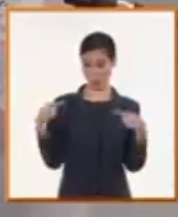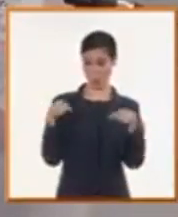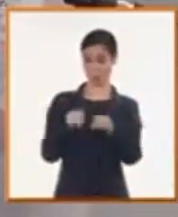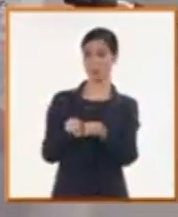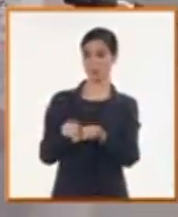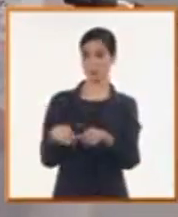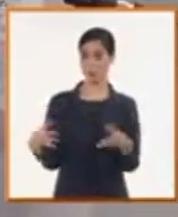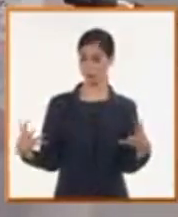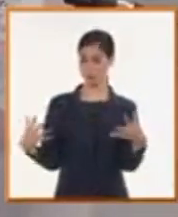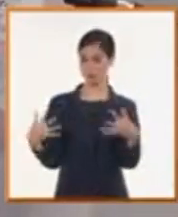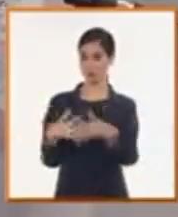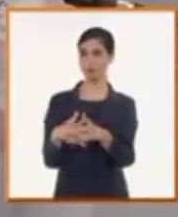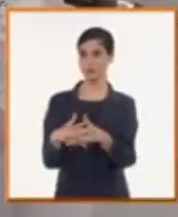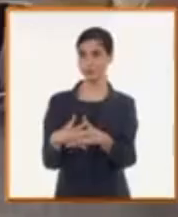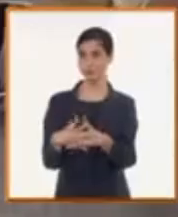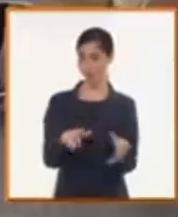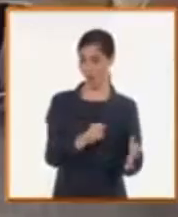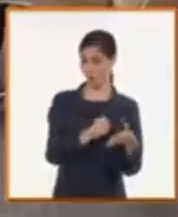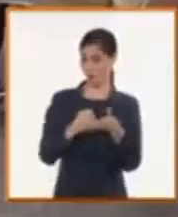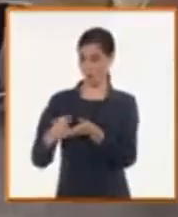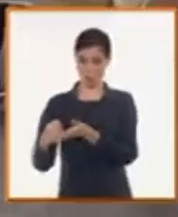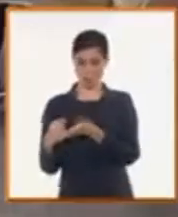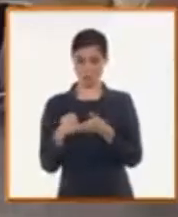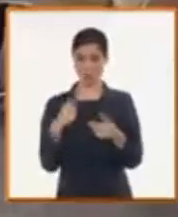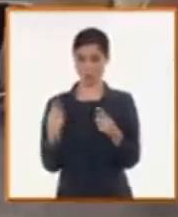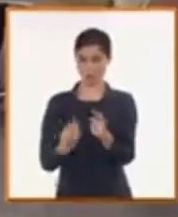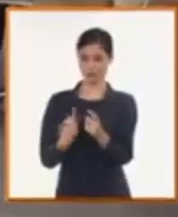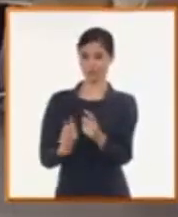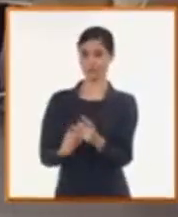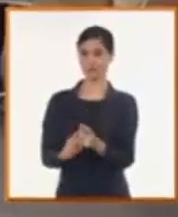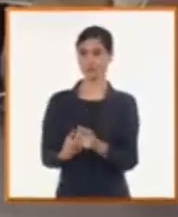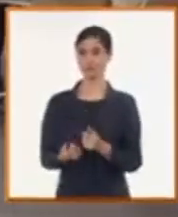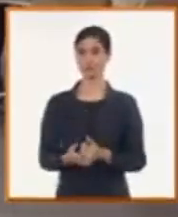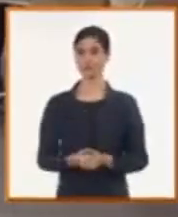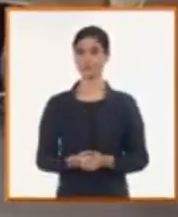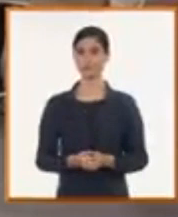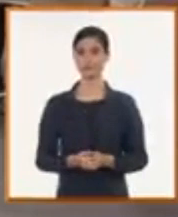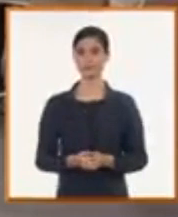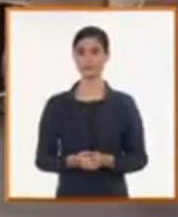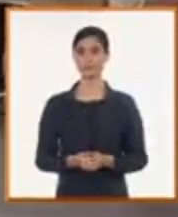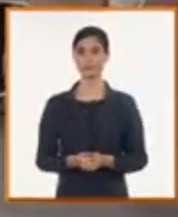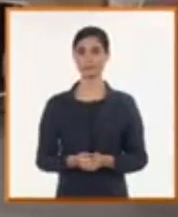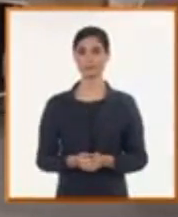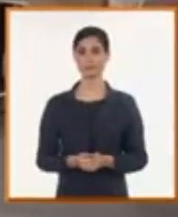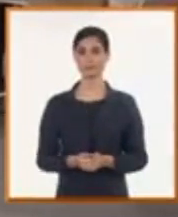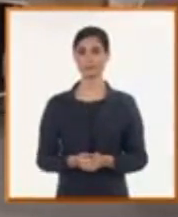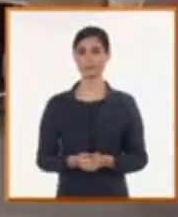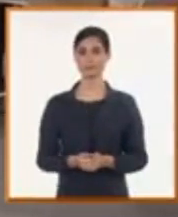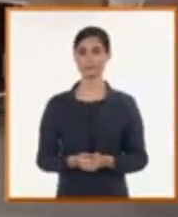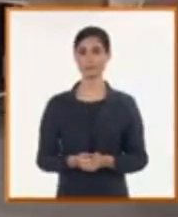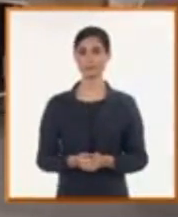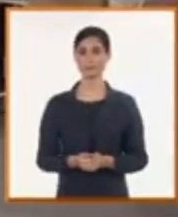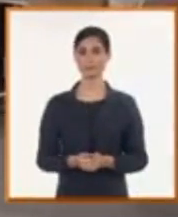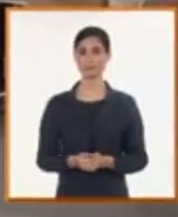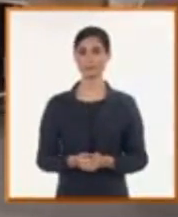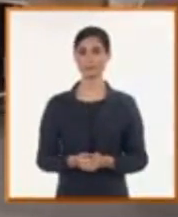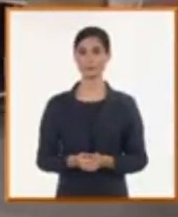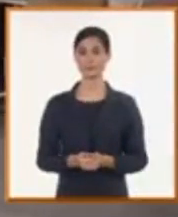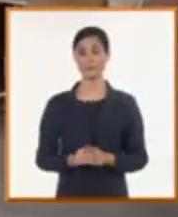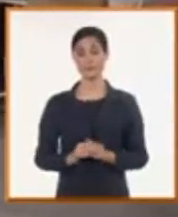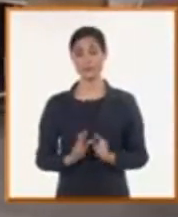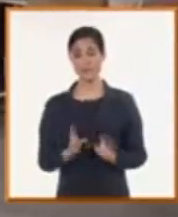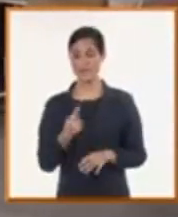precisión importante. Dice que no solo es el aeropuerto de Cama. Sí, no, hay que decir que después que se concluyó el